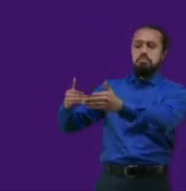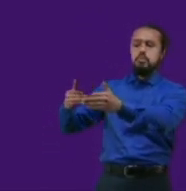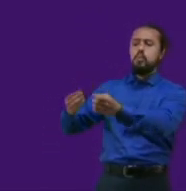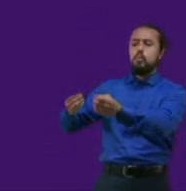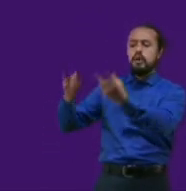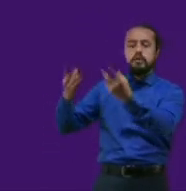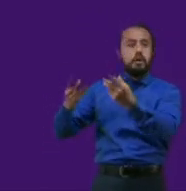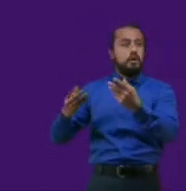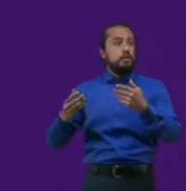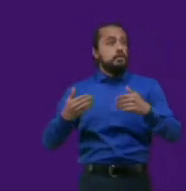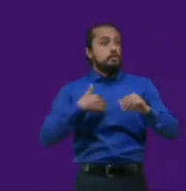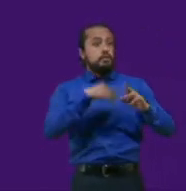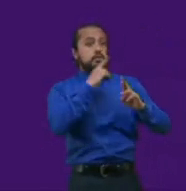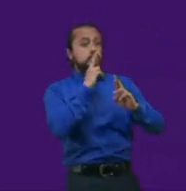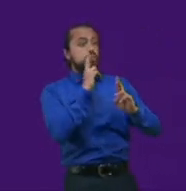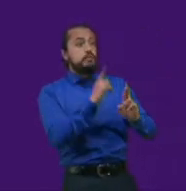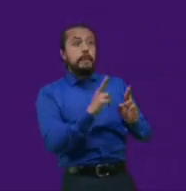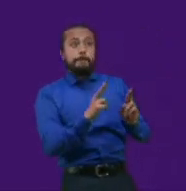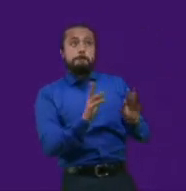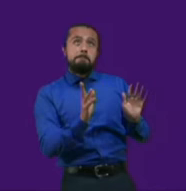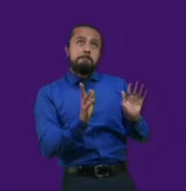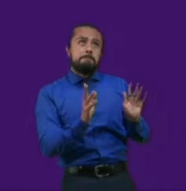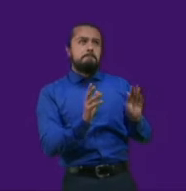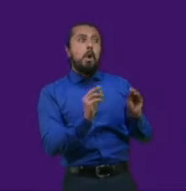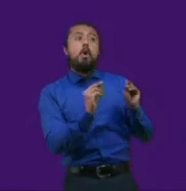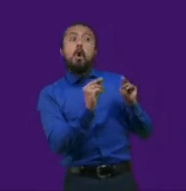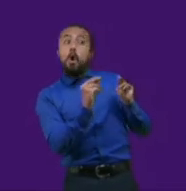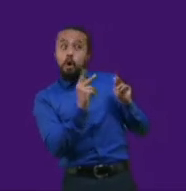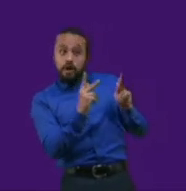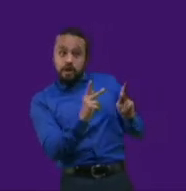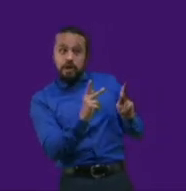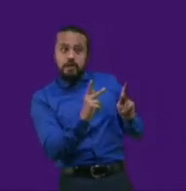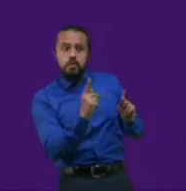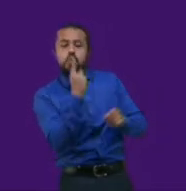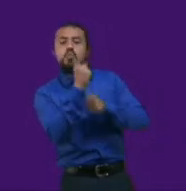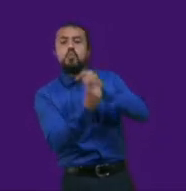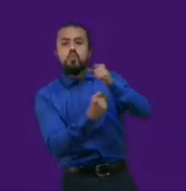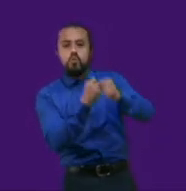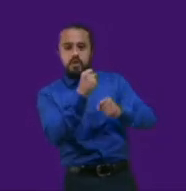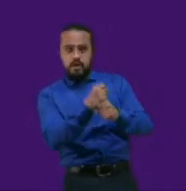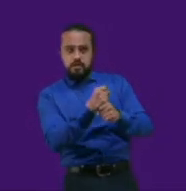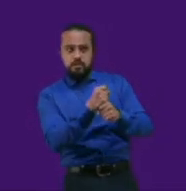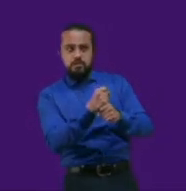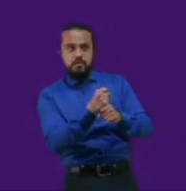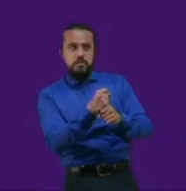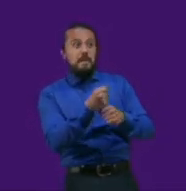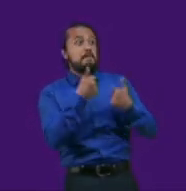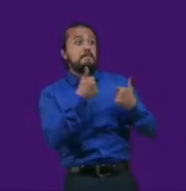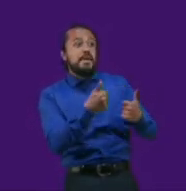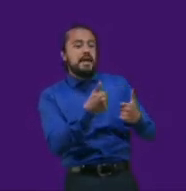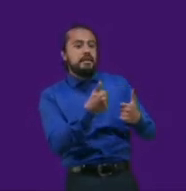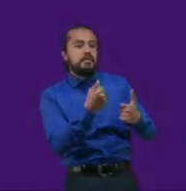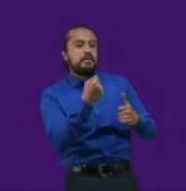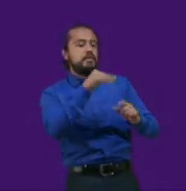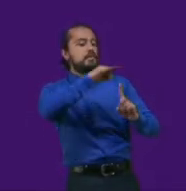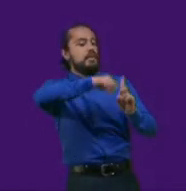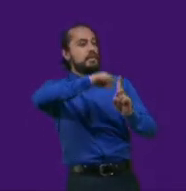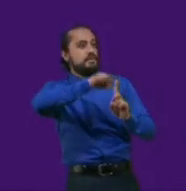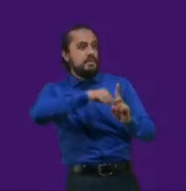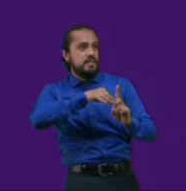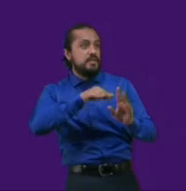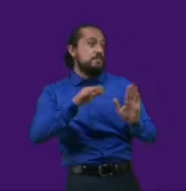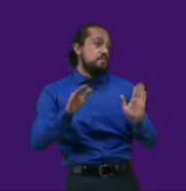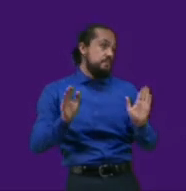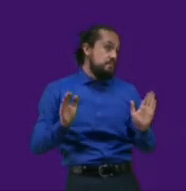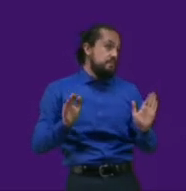fue, si nos va ok, un año, si nos va muy bien, 3 meses. Y eso